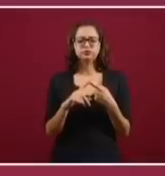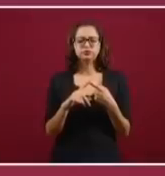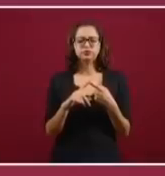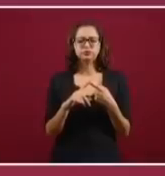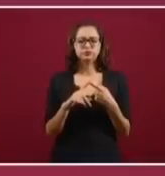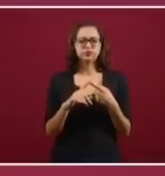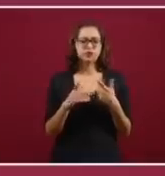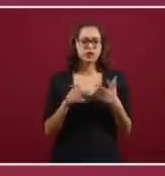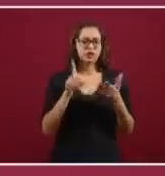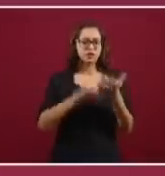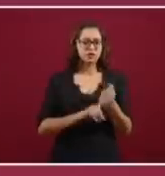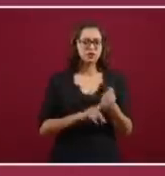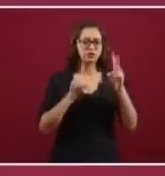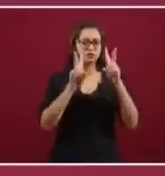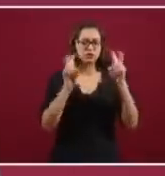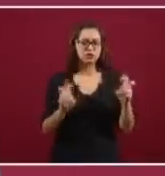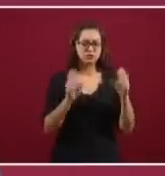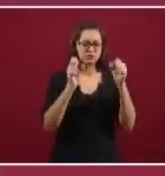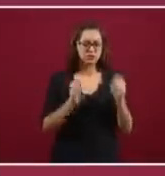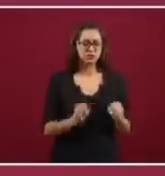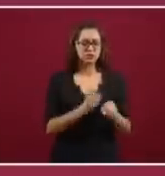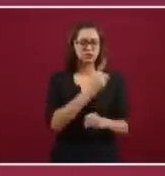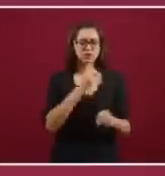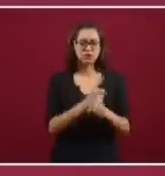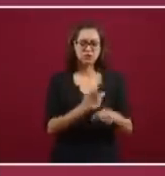asuntos de seguridad pública,